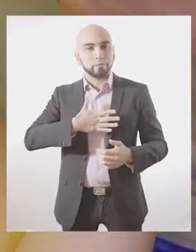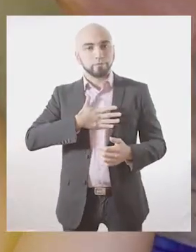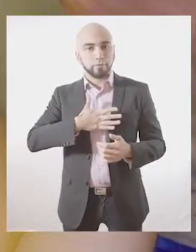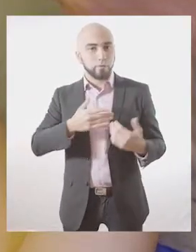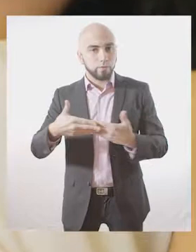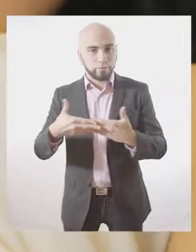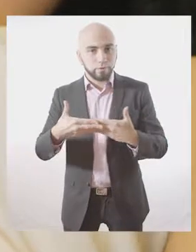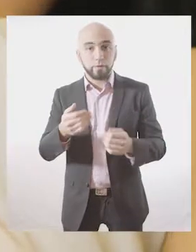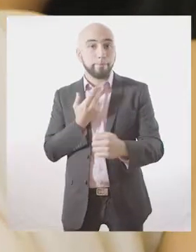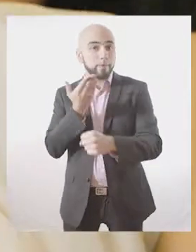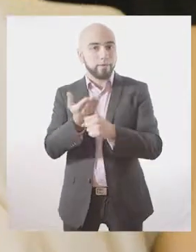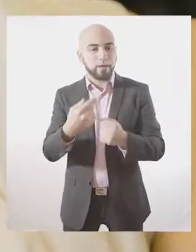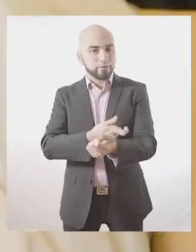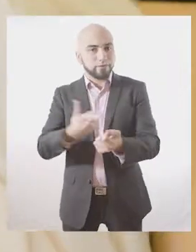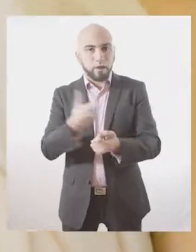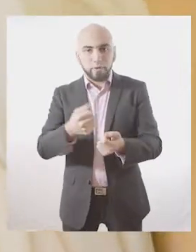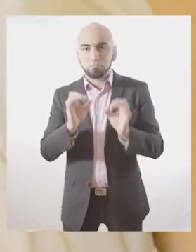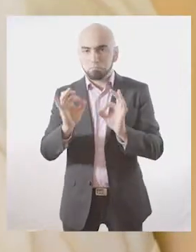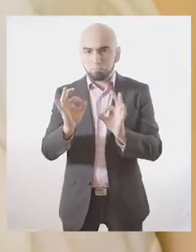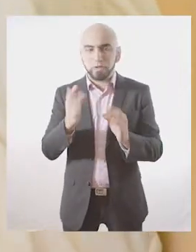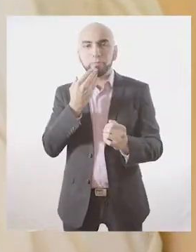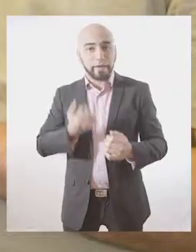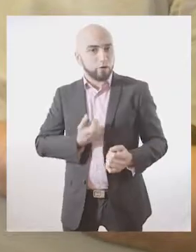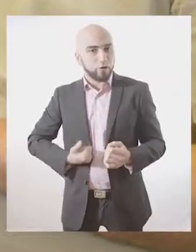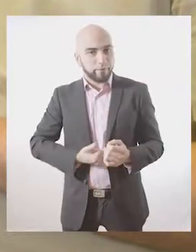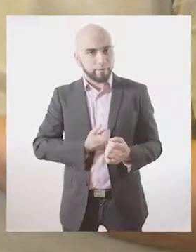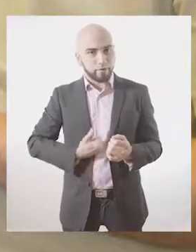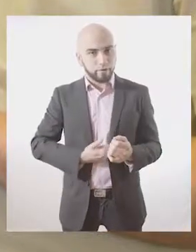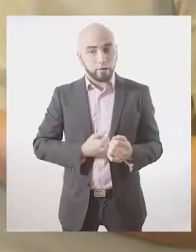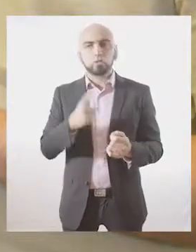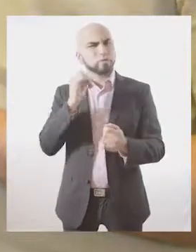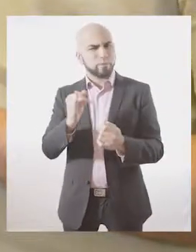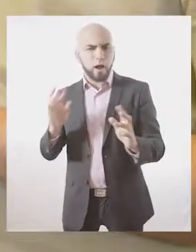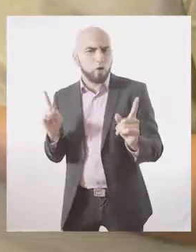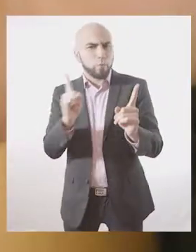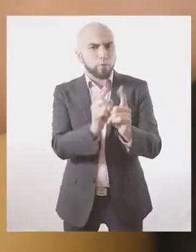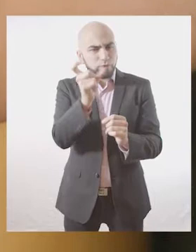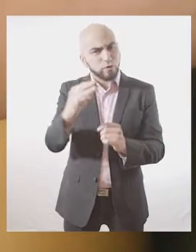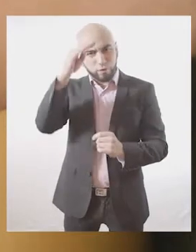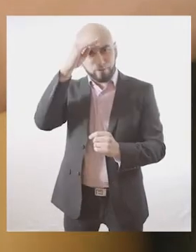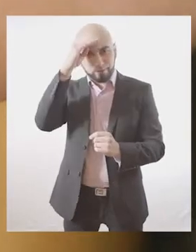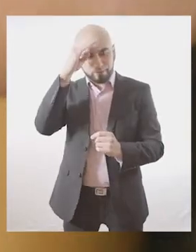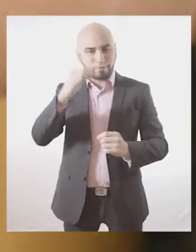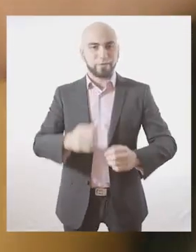tu guagua. Se pedirán exámenes de rutina y una ecografía. Anda siempre acompañada por alguien de tu